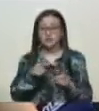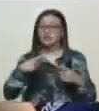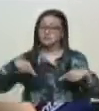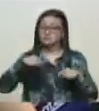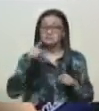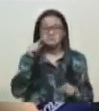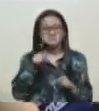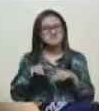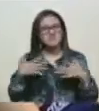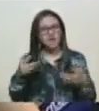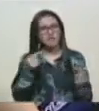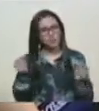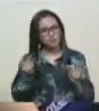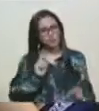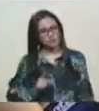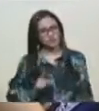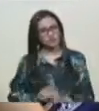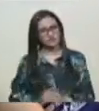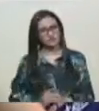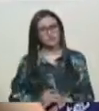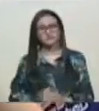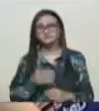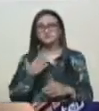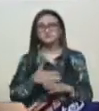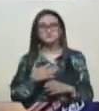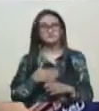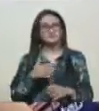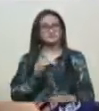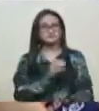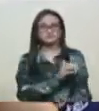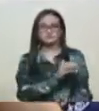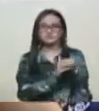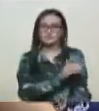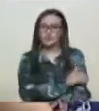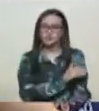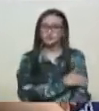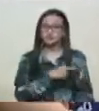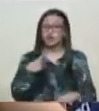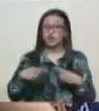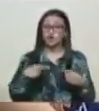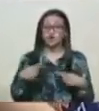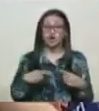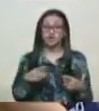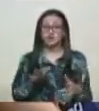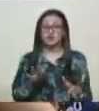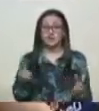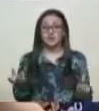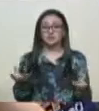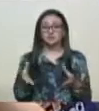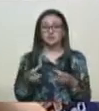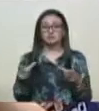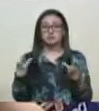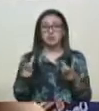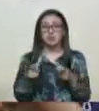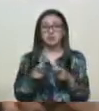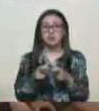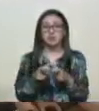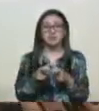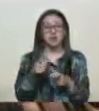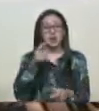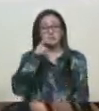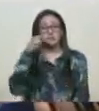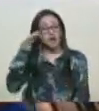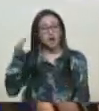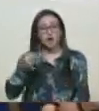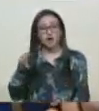discusión. Más allá de lo que digan los partidos tradicionales de la derecha, que cada día además están más disminuidos, sobre todo en credibilidad ante su gente. A